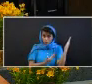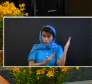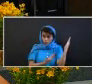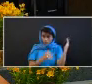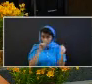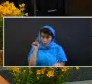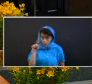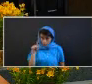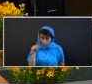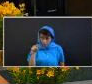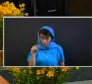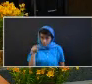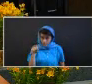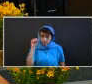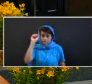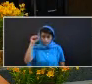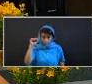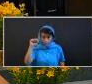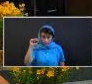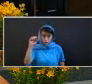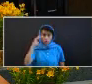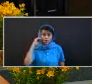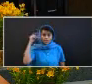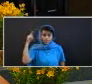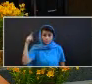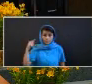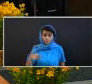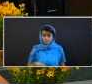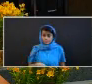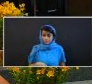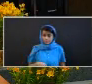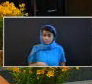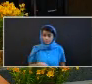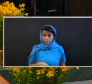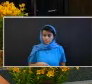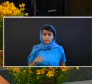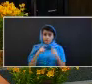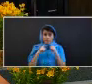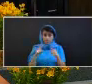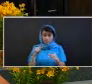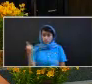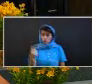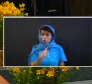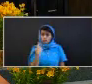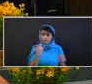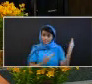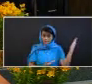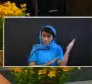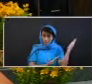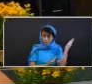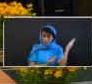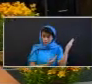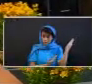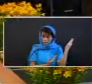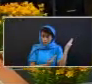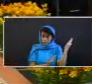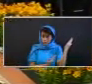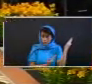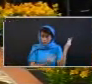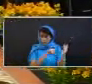¿Sí? Ok. A ver si me avisan si ya están todos servidos.